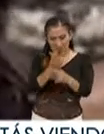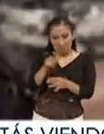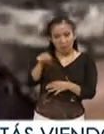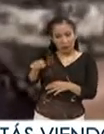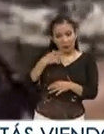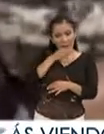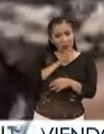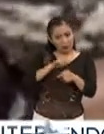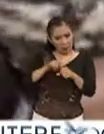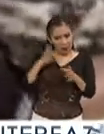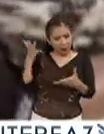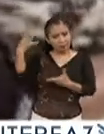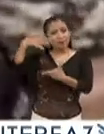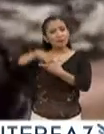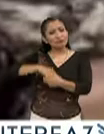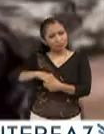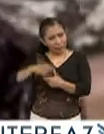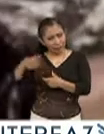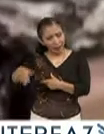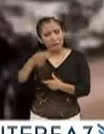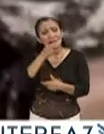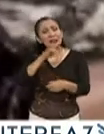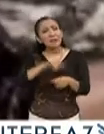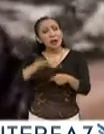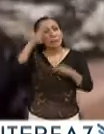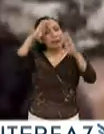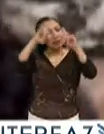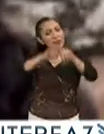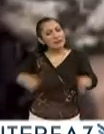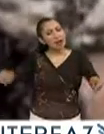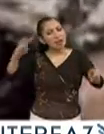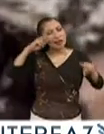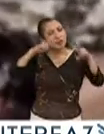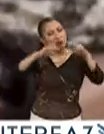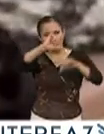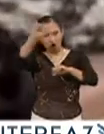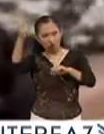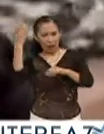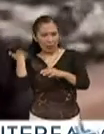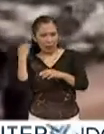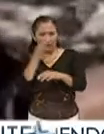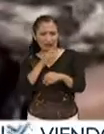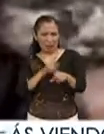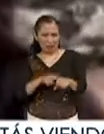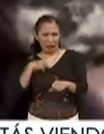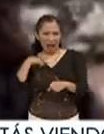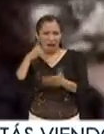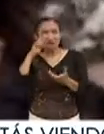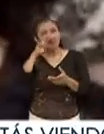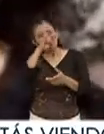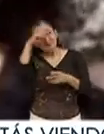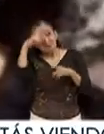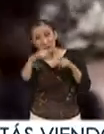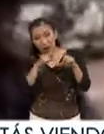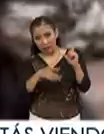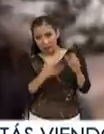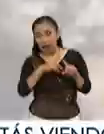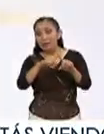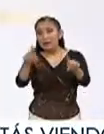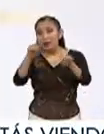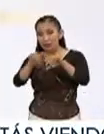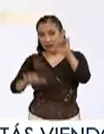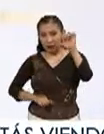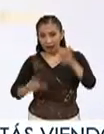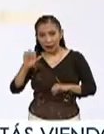es un festival incluyente, es un festival que pensaron diferente a muchos otros festivales en la República. Cuenta con